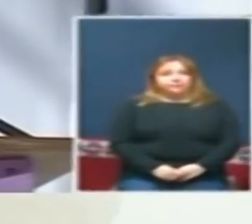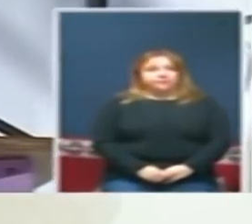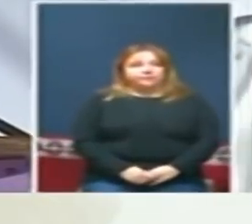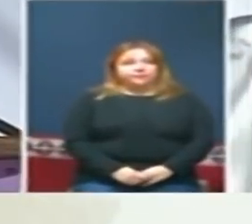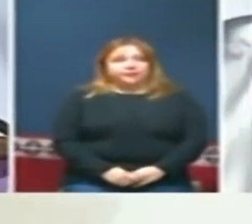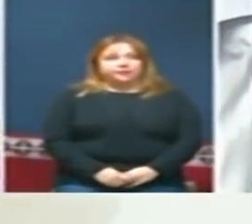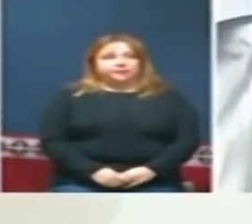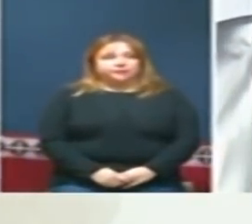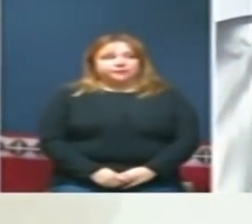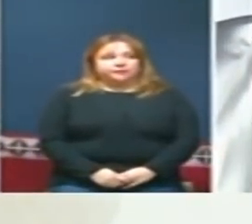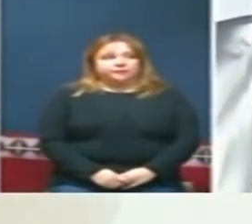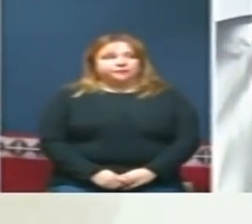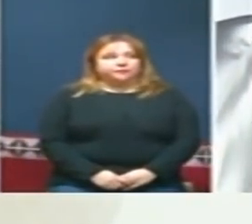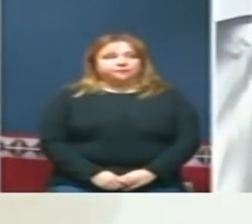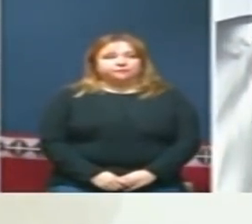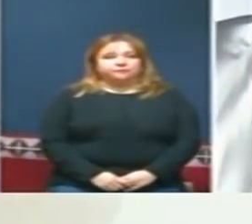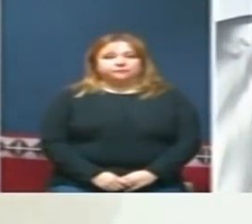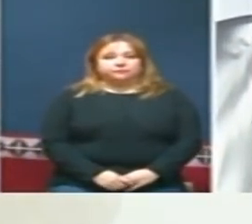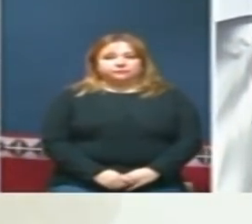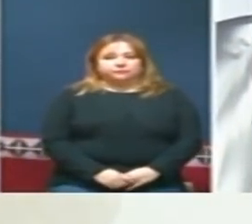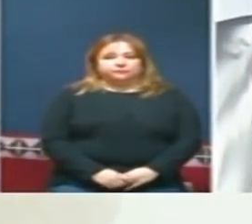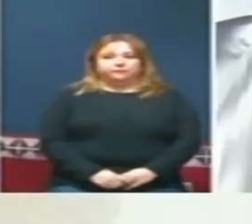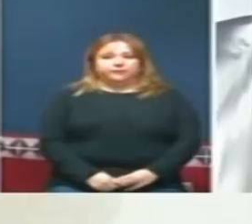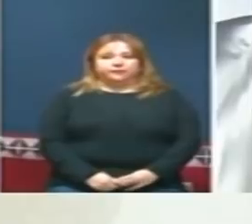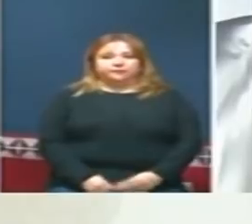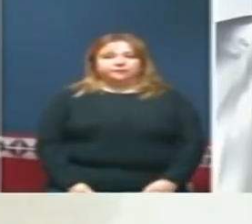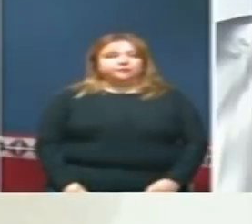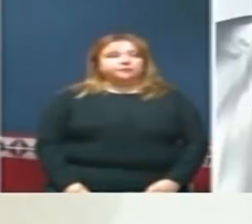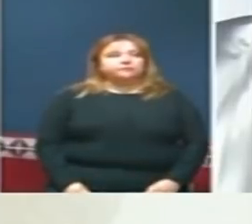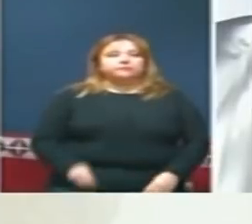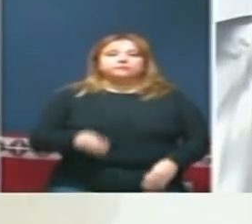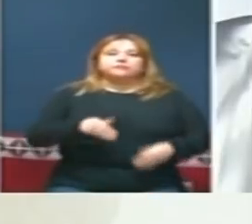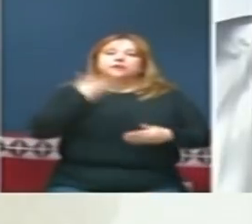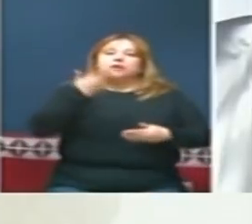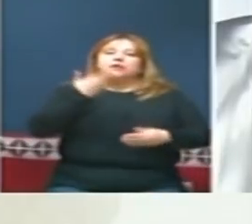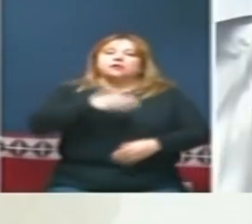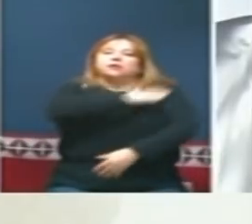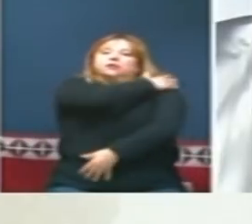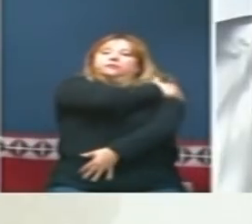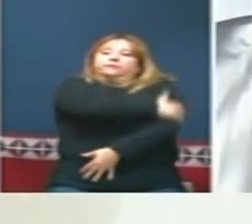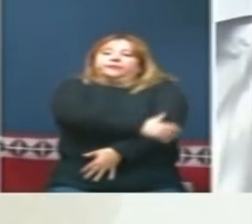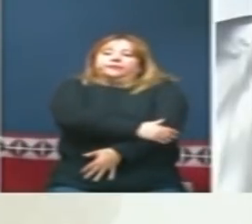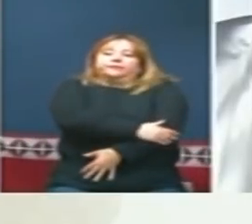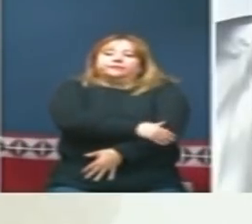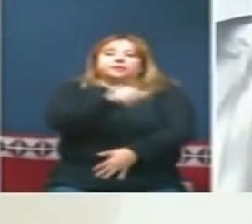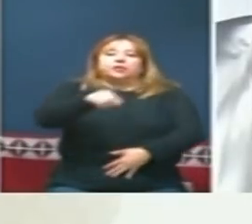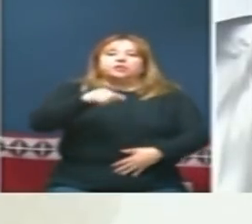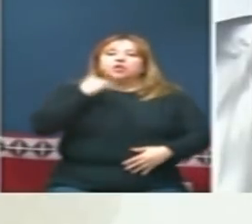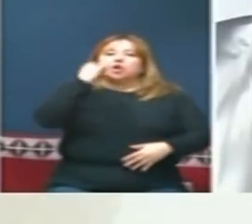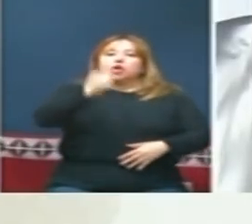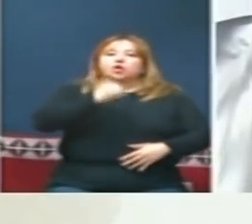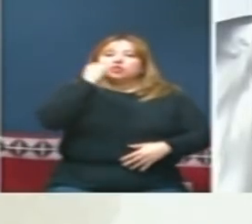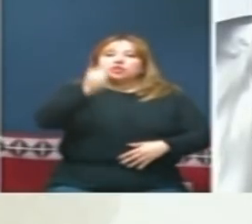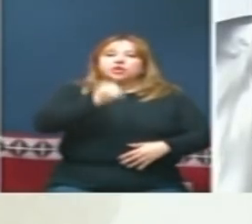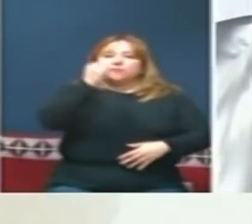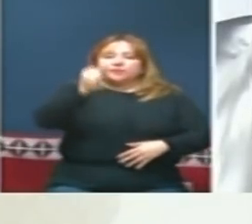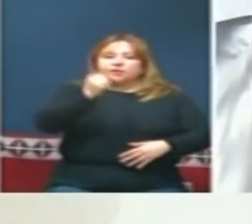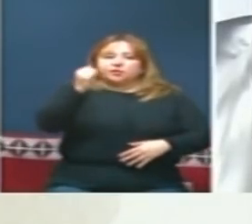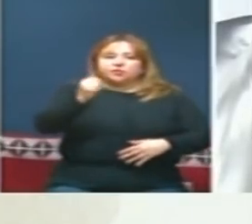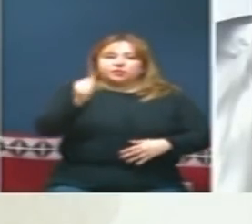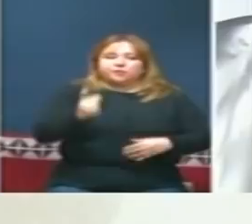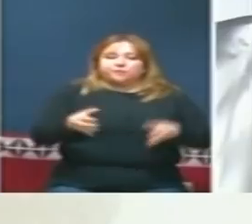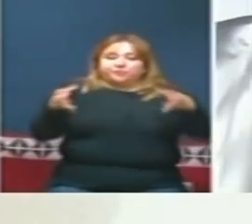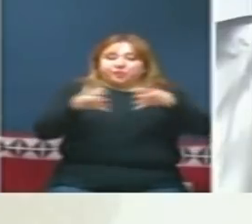buscando concretar la opción preferencial por los pobres, que había sido recomendada por el Concilio